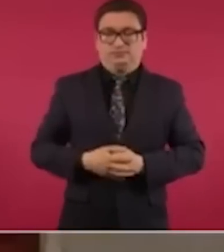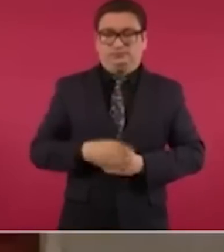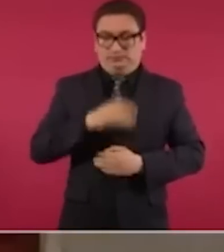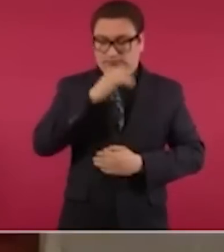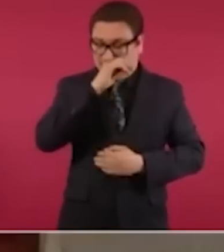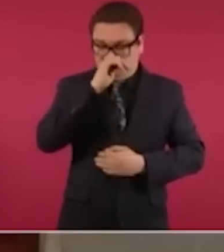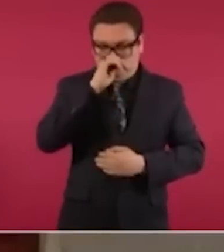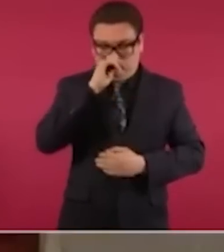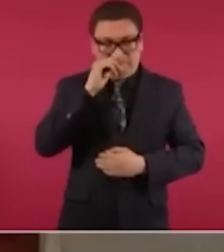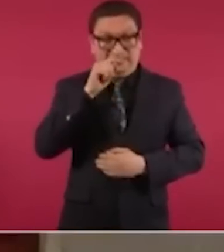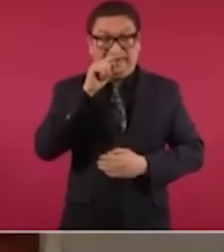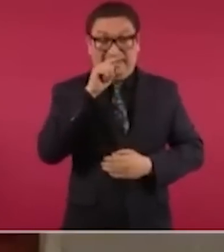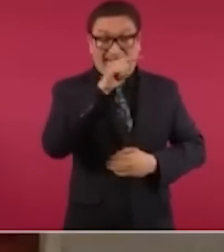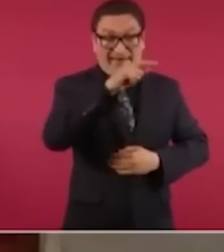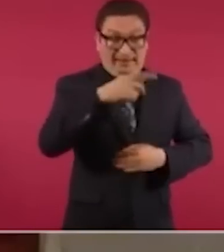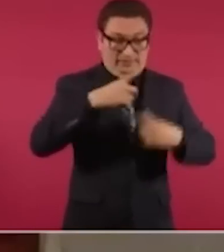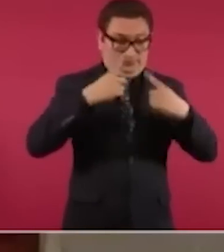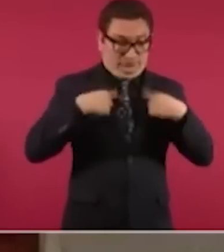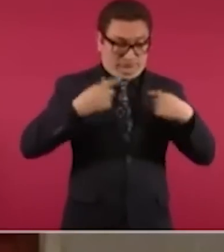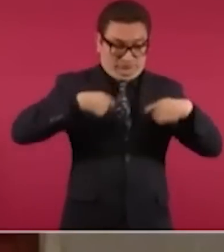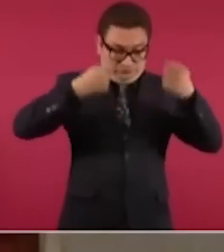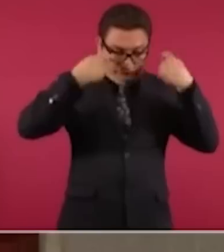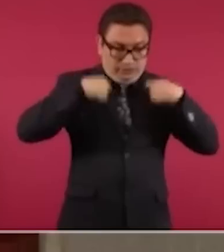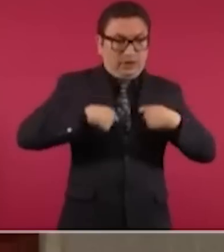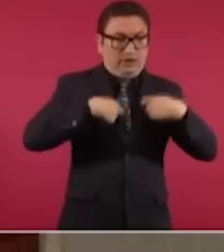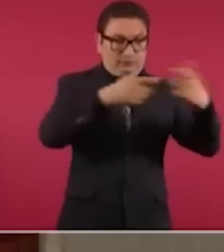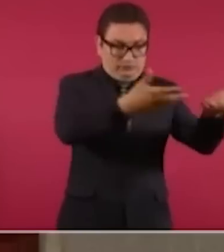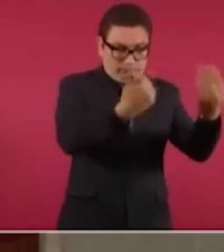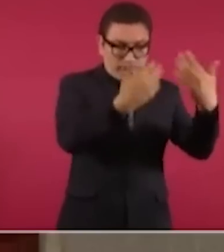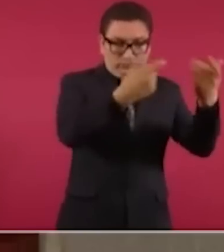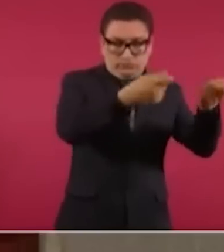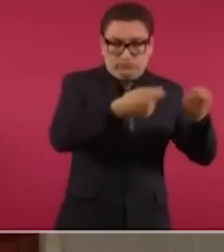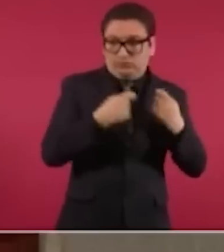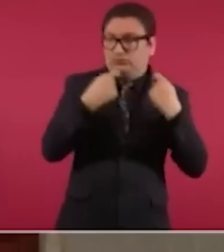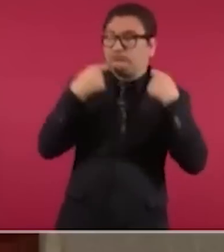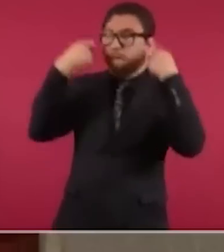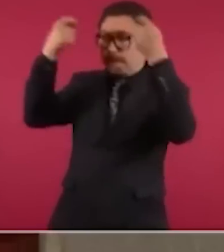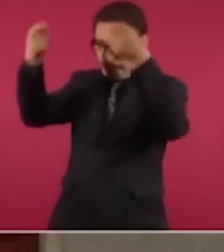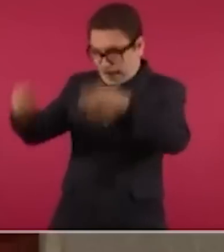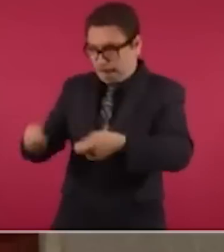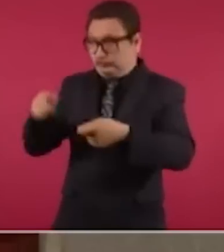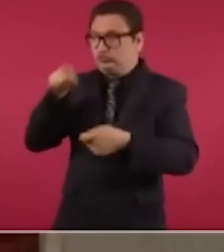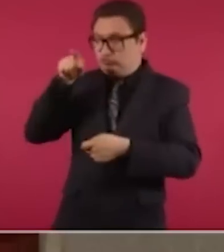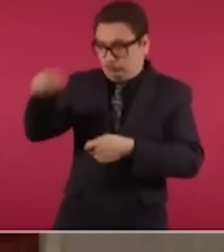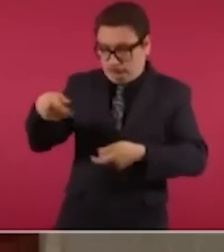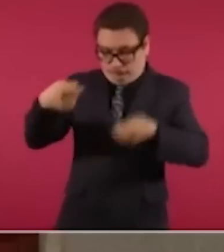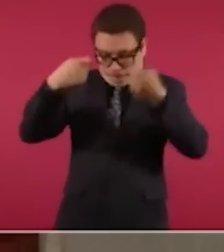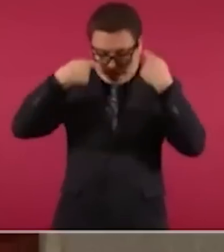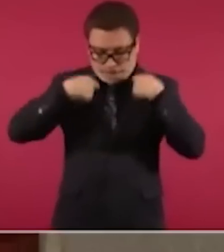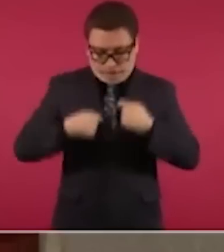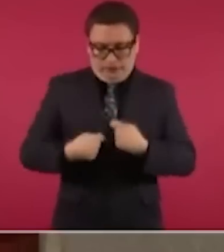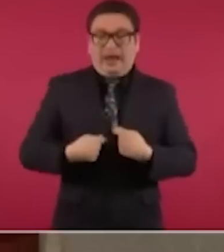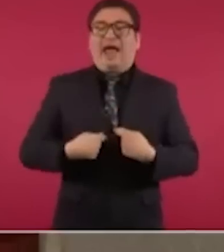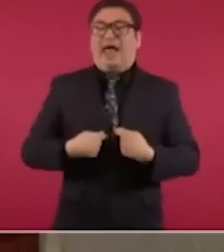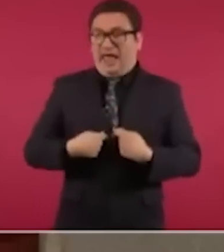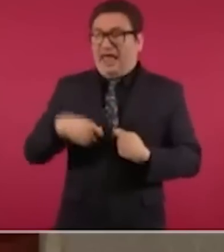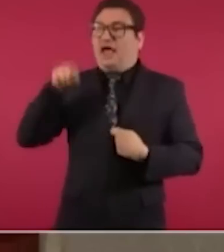vestir su camisa es la cura a vuestra enfermedad